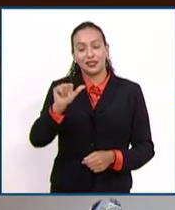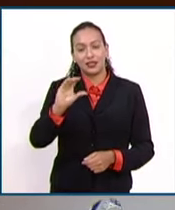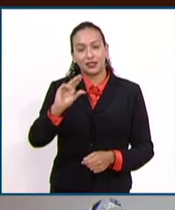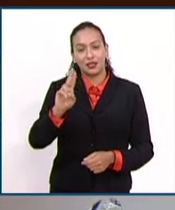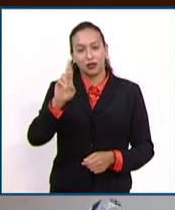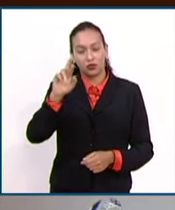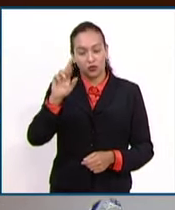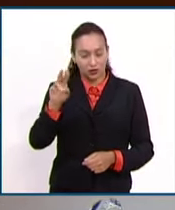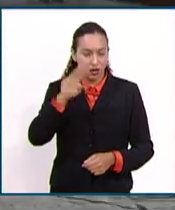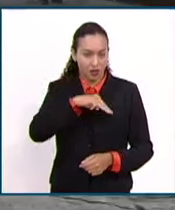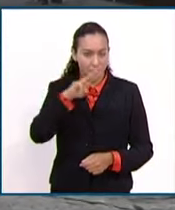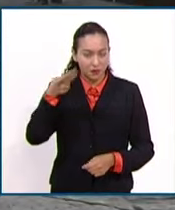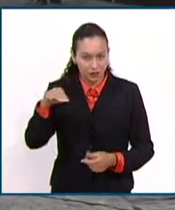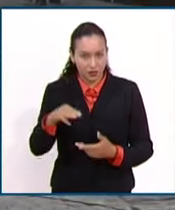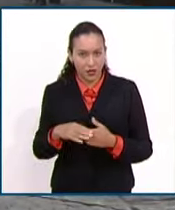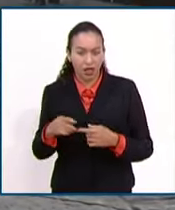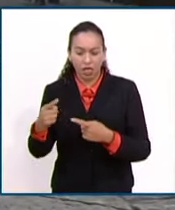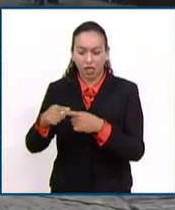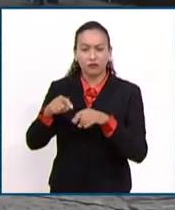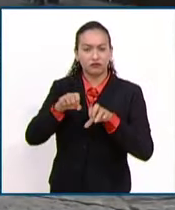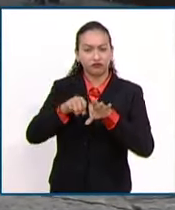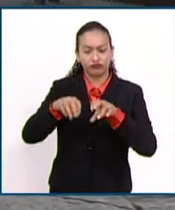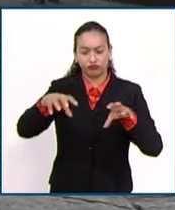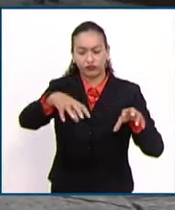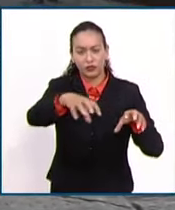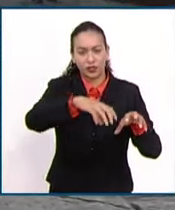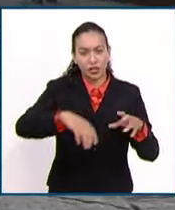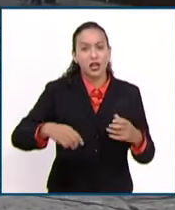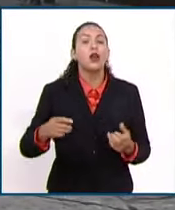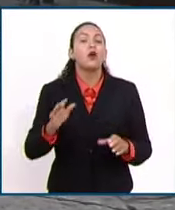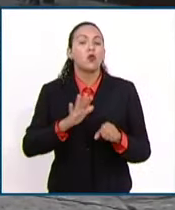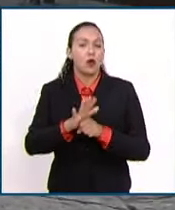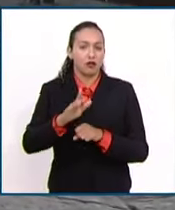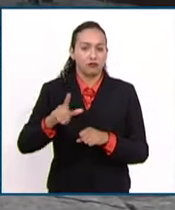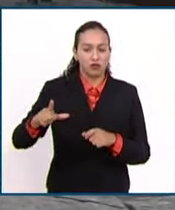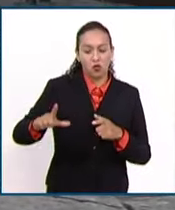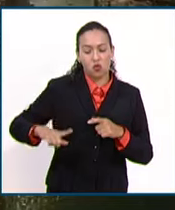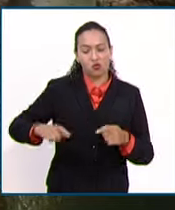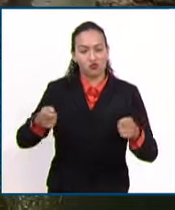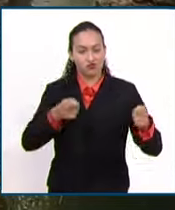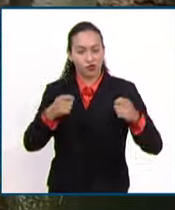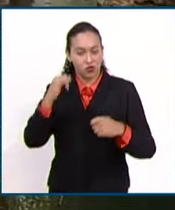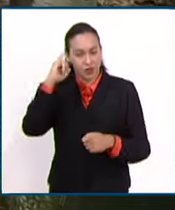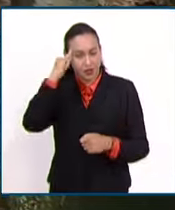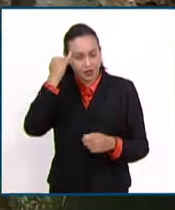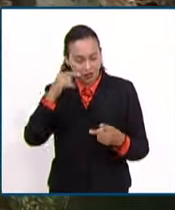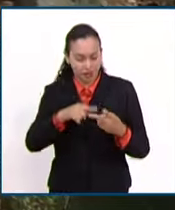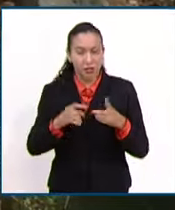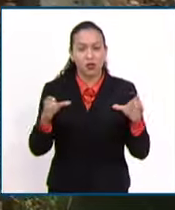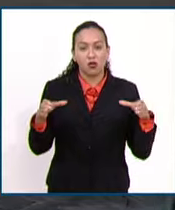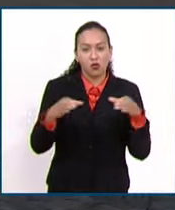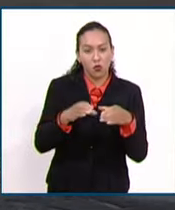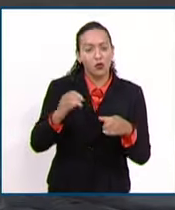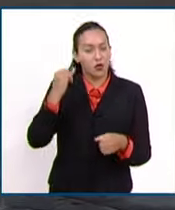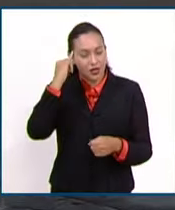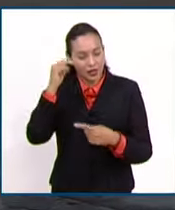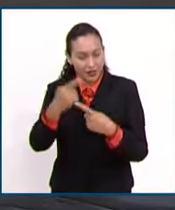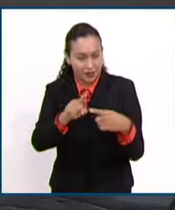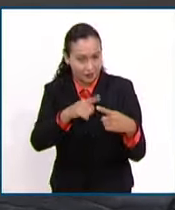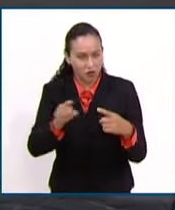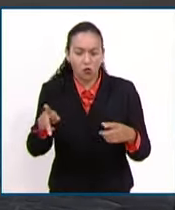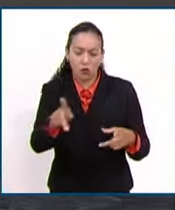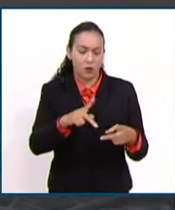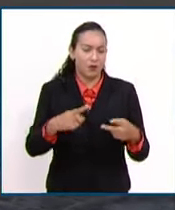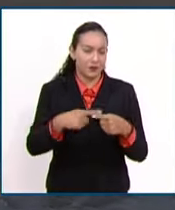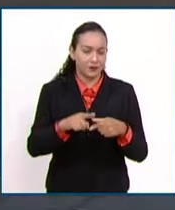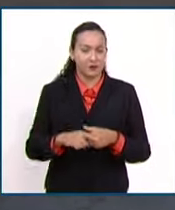diversas disposiciones locales a propósito de autogobierno indígena y consulta previa a comunidades y pueblos originarios. En esta sesión